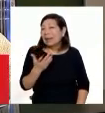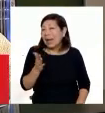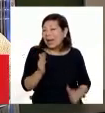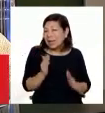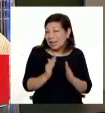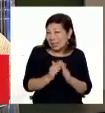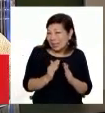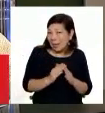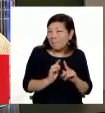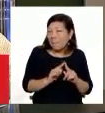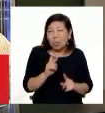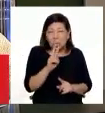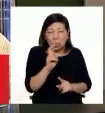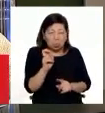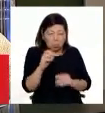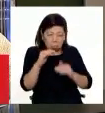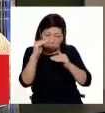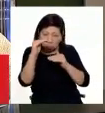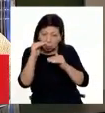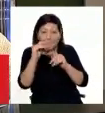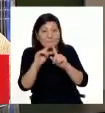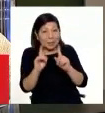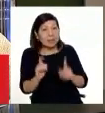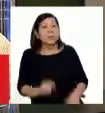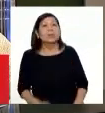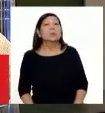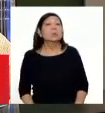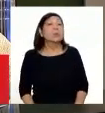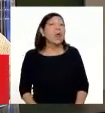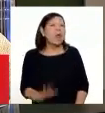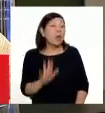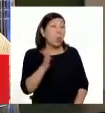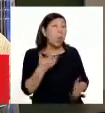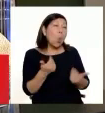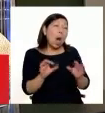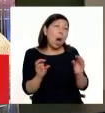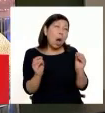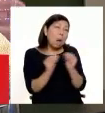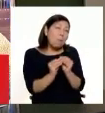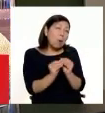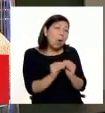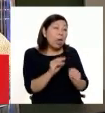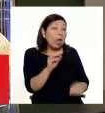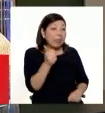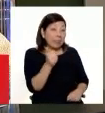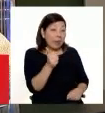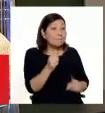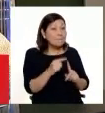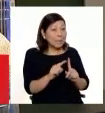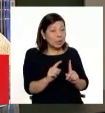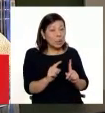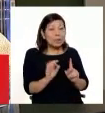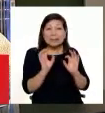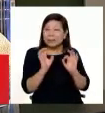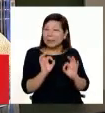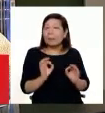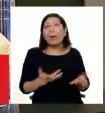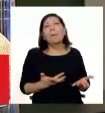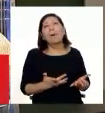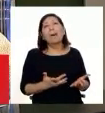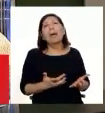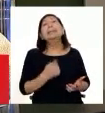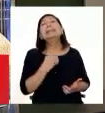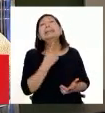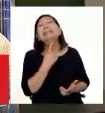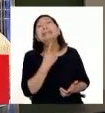en casa es de 200 mililitros. Si es de 200 mililitros son 10 vasos de agua, pero de forma continua. No esperar a